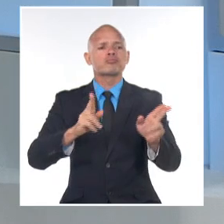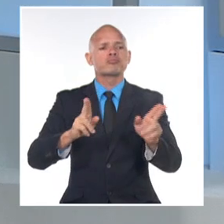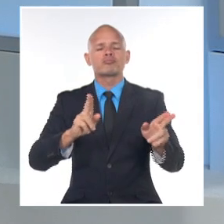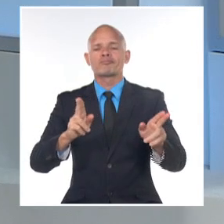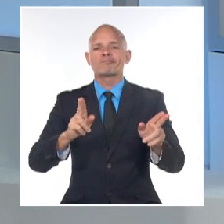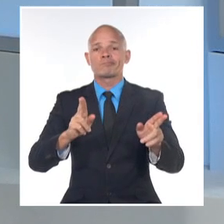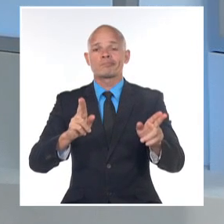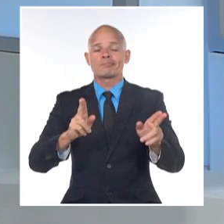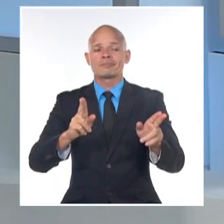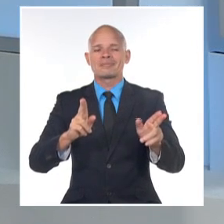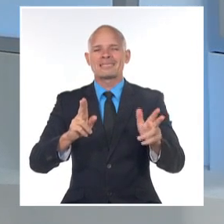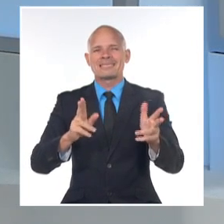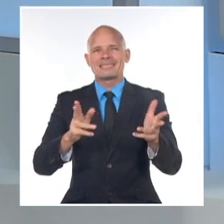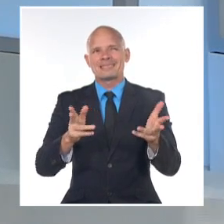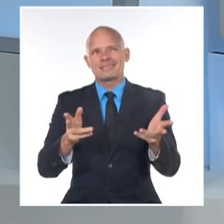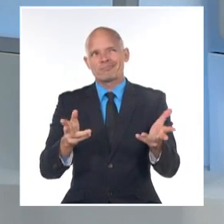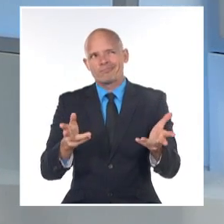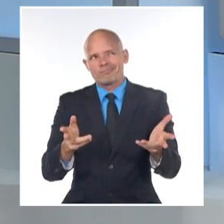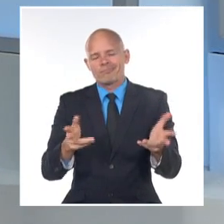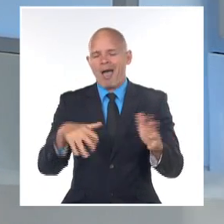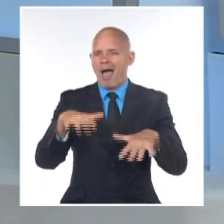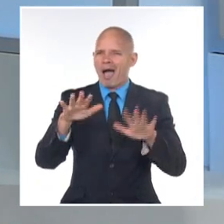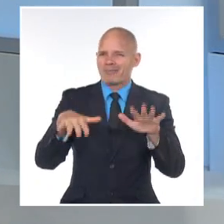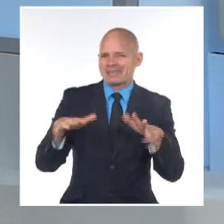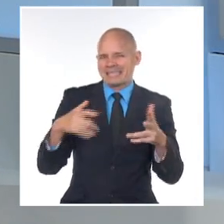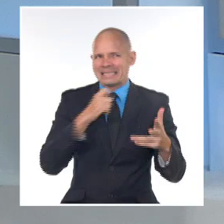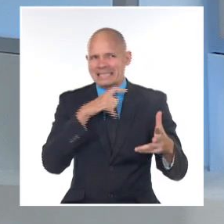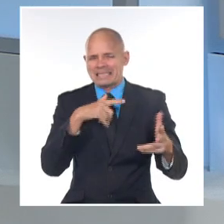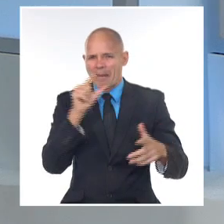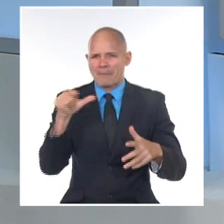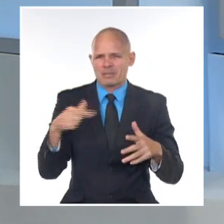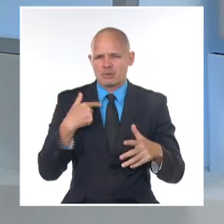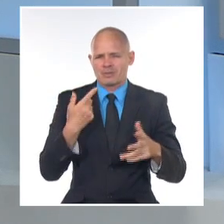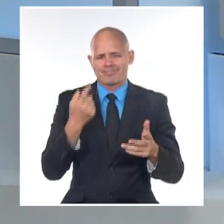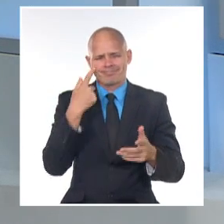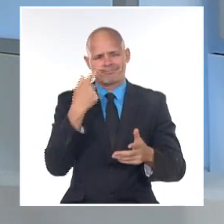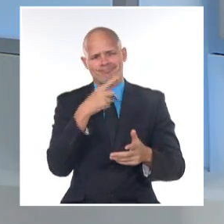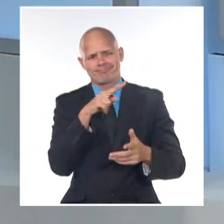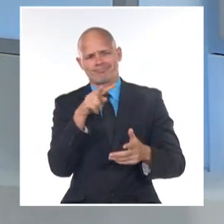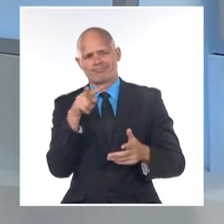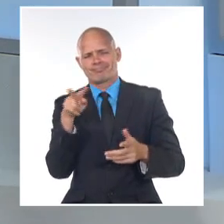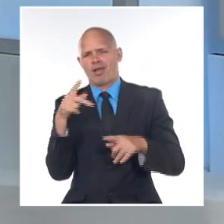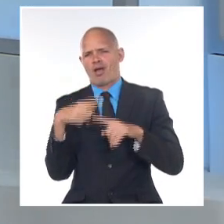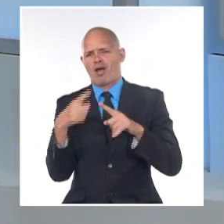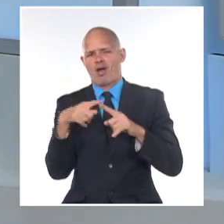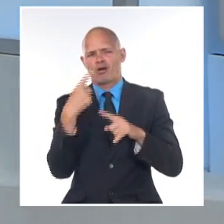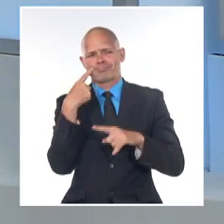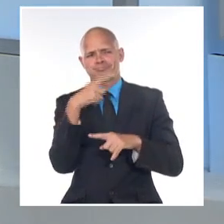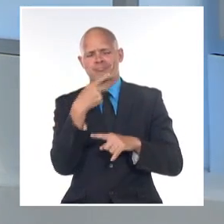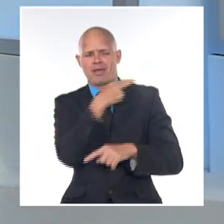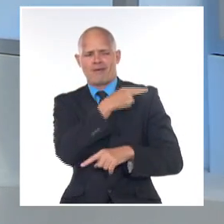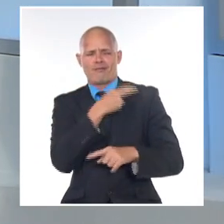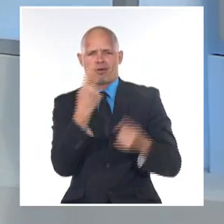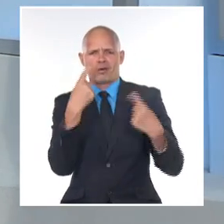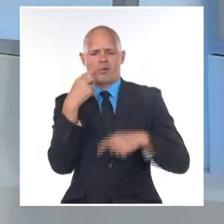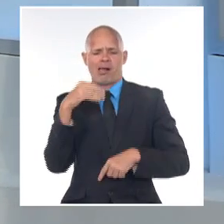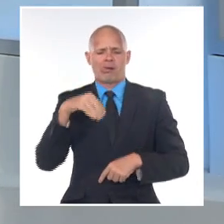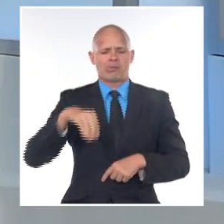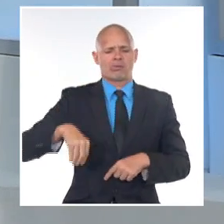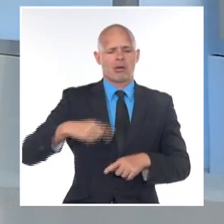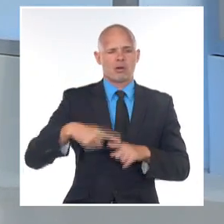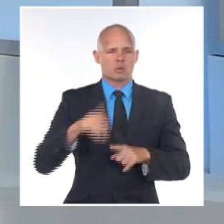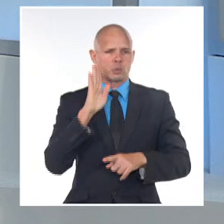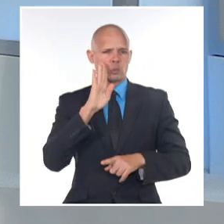veces no se dan exactamente así y existen desviaciones. Esas desviaciones pueden ser tanto en funcionarios como en determinadas personas